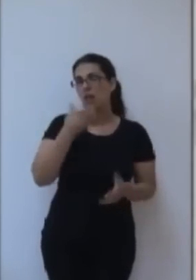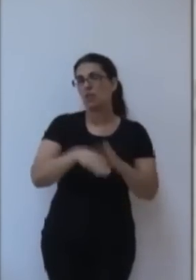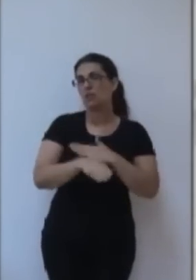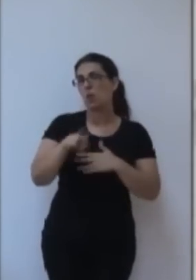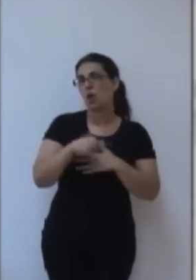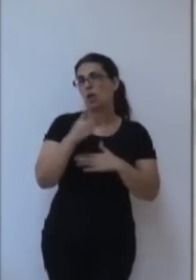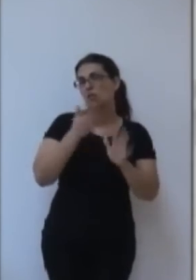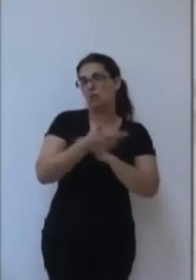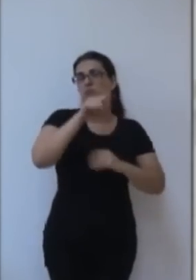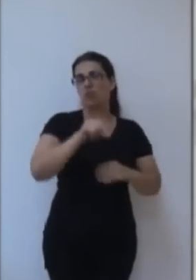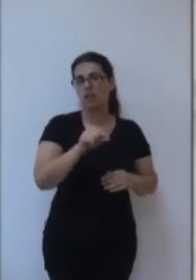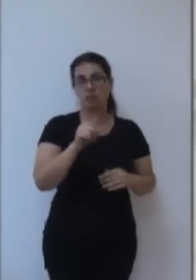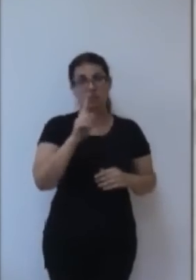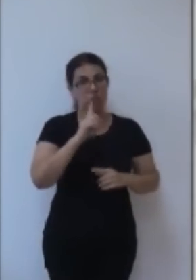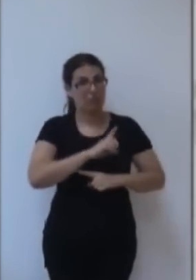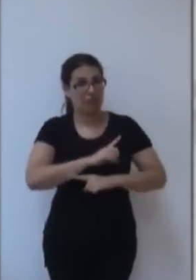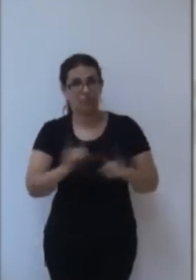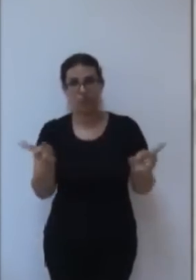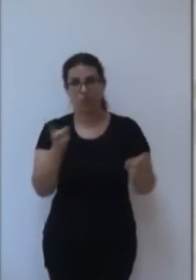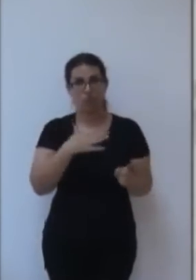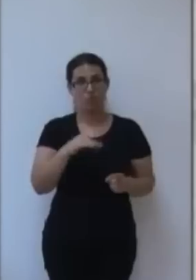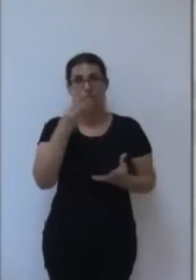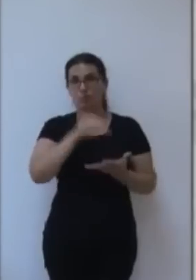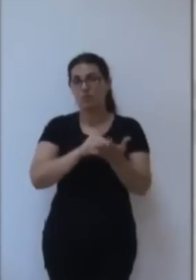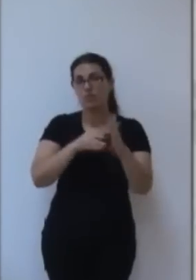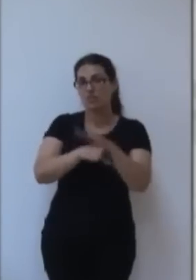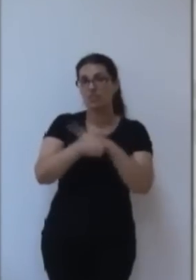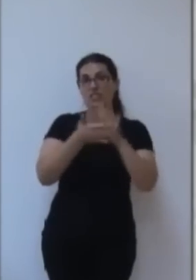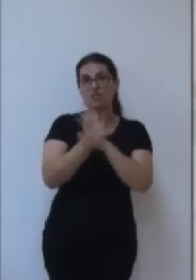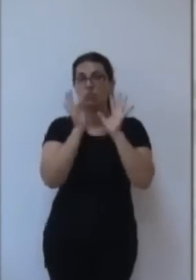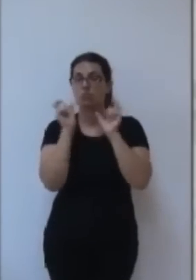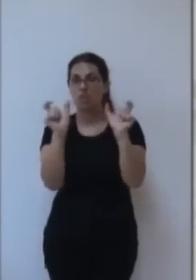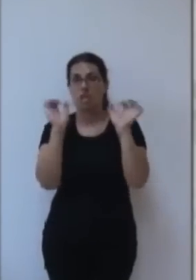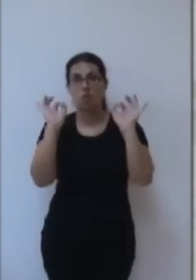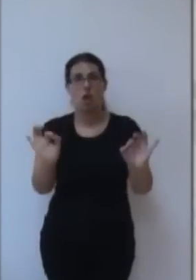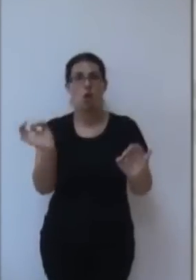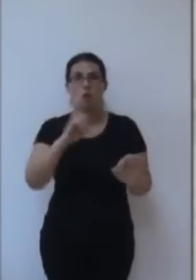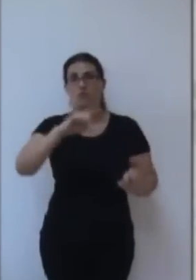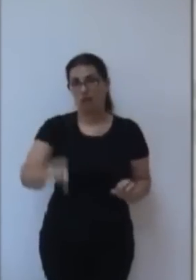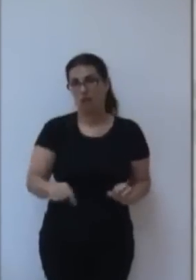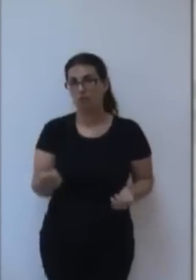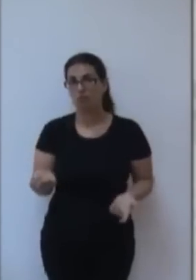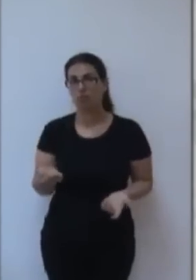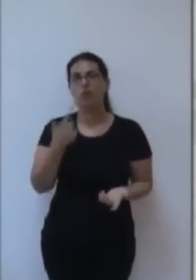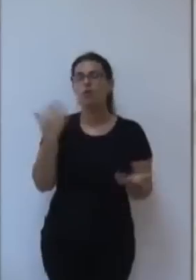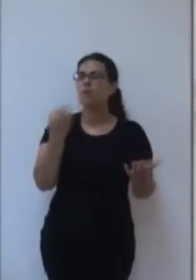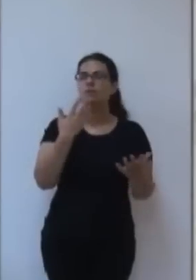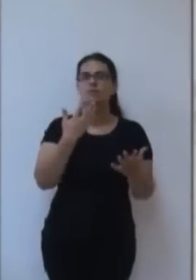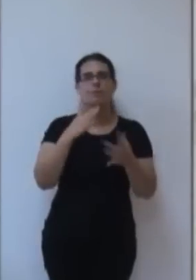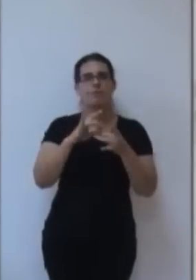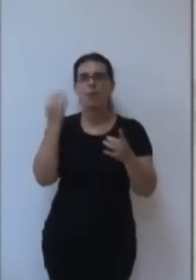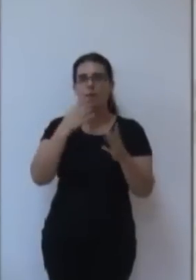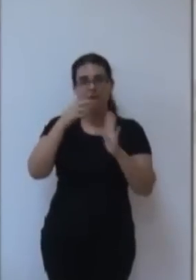accesibles, cuando tampoco es cierto, ¿no? Entonces, bueno, también ahí hay que aplicar el régimen sancionador